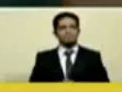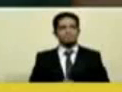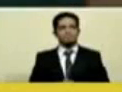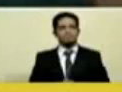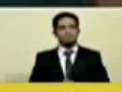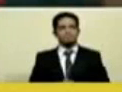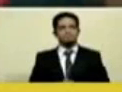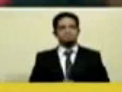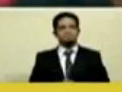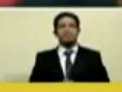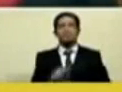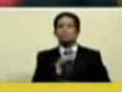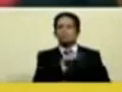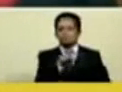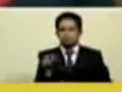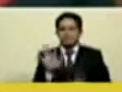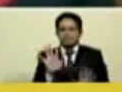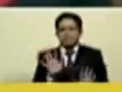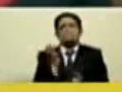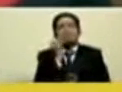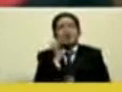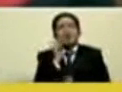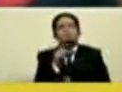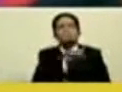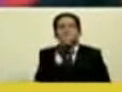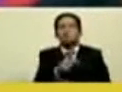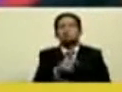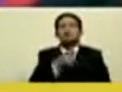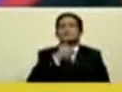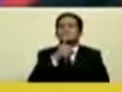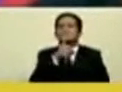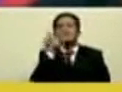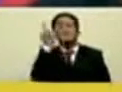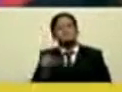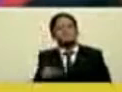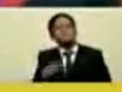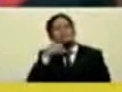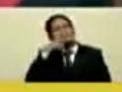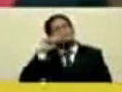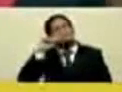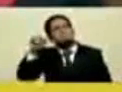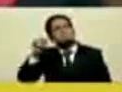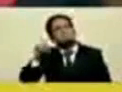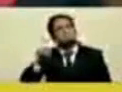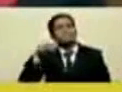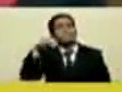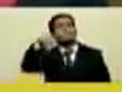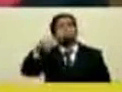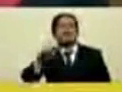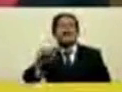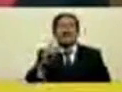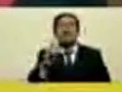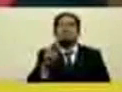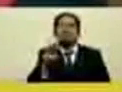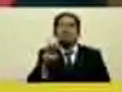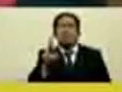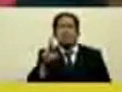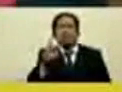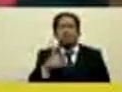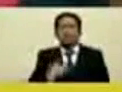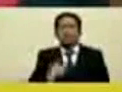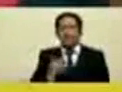nosotros, y si ustedes preguntaran quién es Maduro, y yo mismo me preguntara quién soy